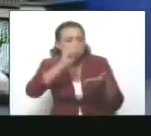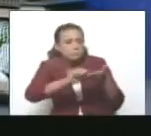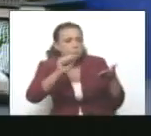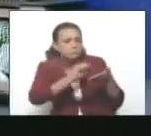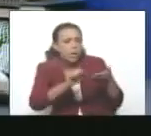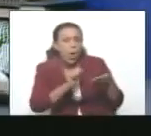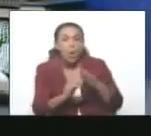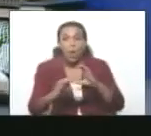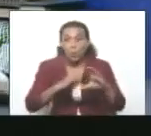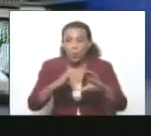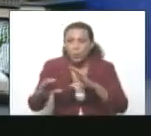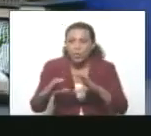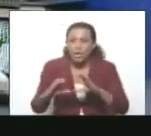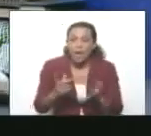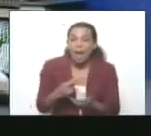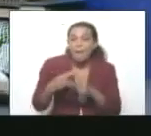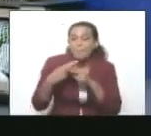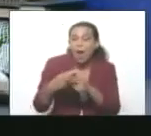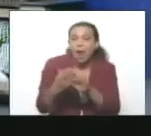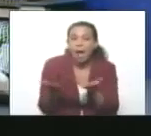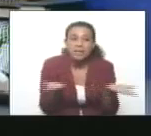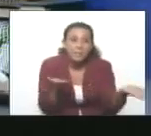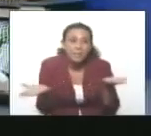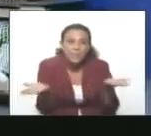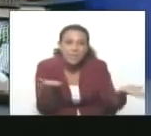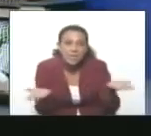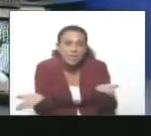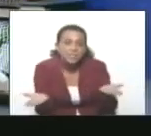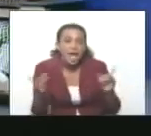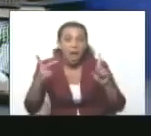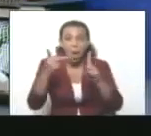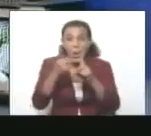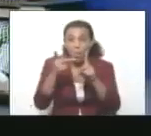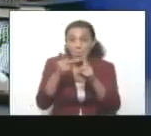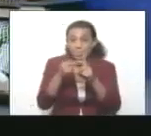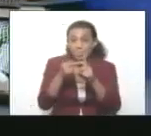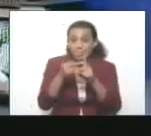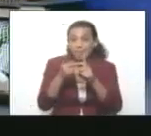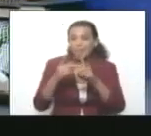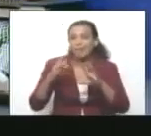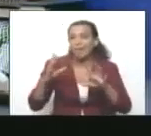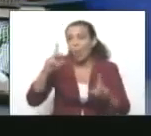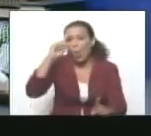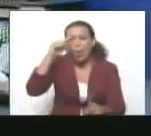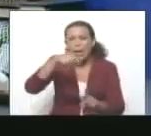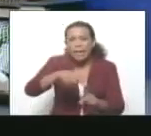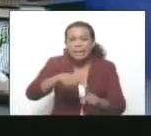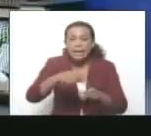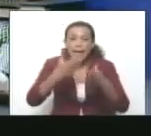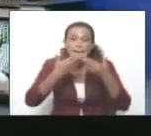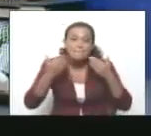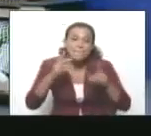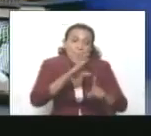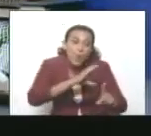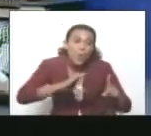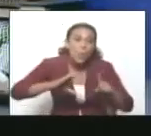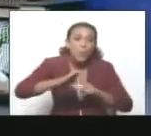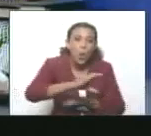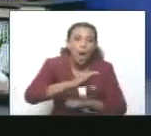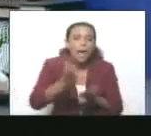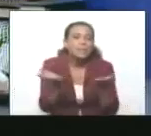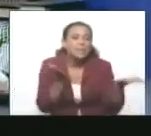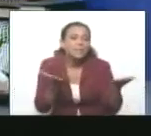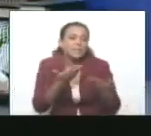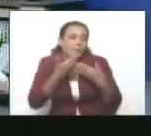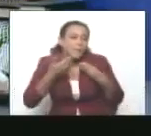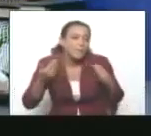la comunidad, los prestadores de servicios, la hotelería, en fin, con el objeto de generar una cultura de servicio.